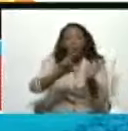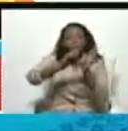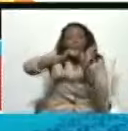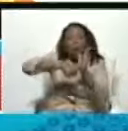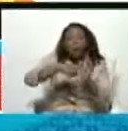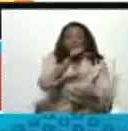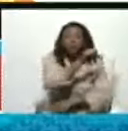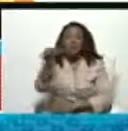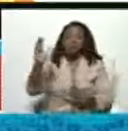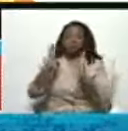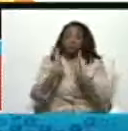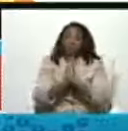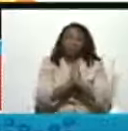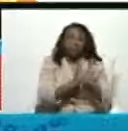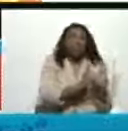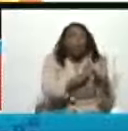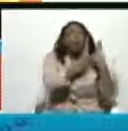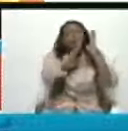Allí,